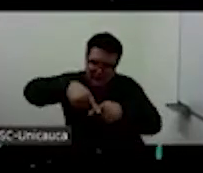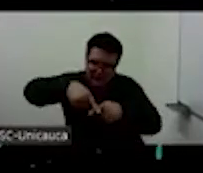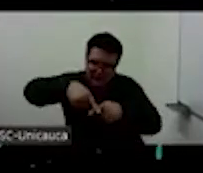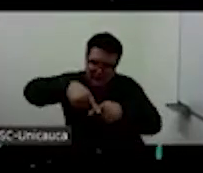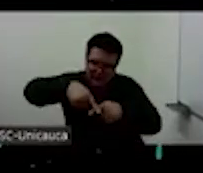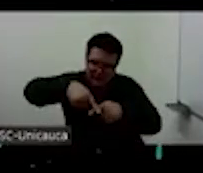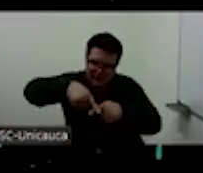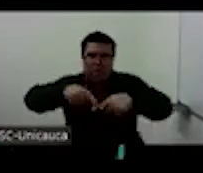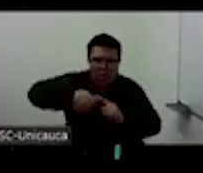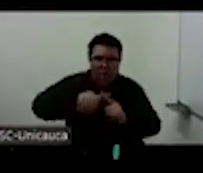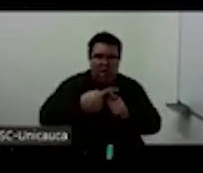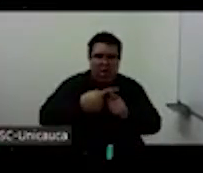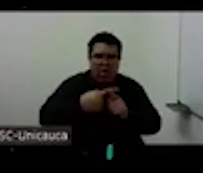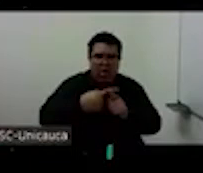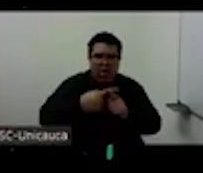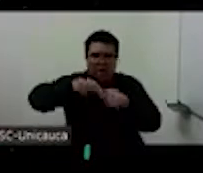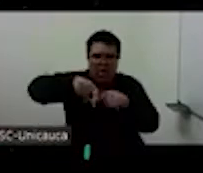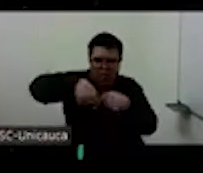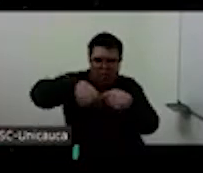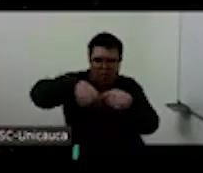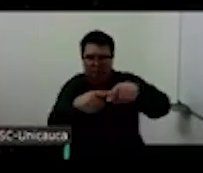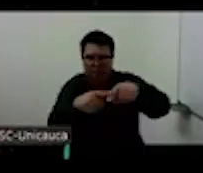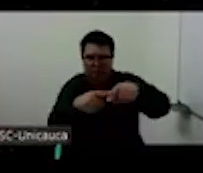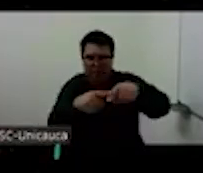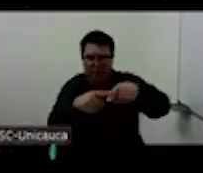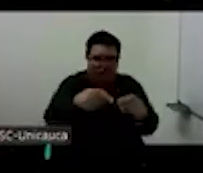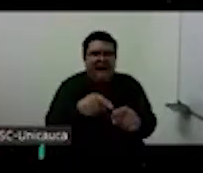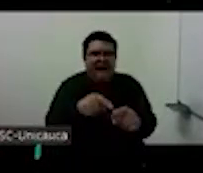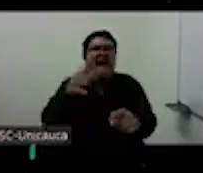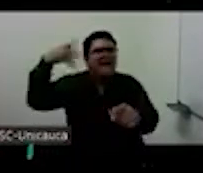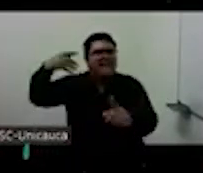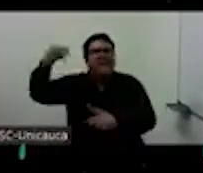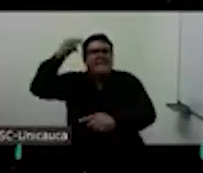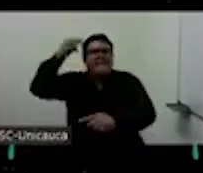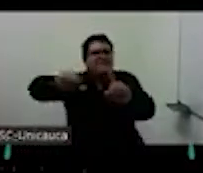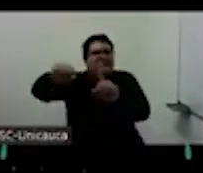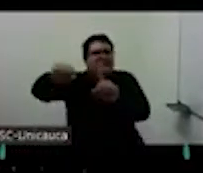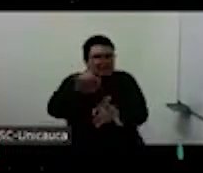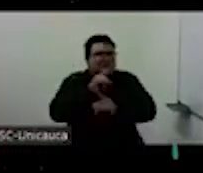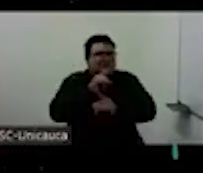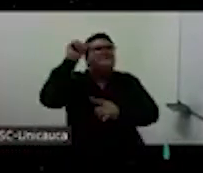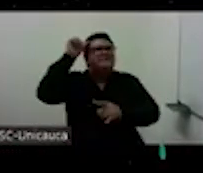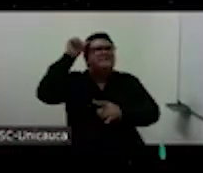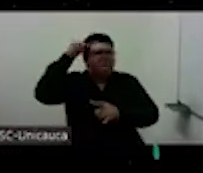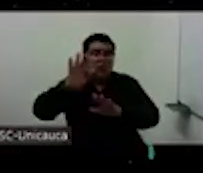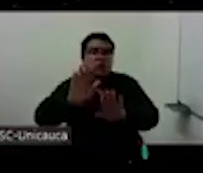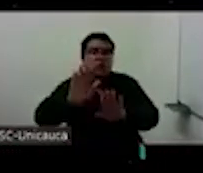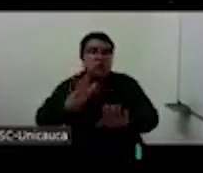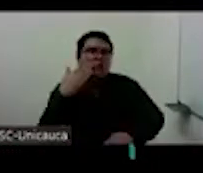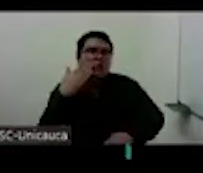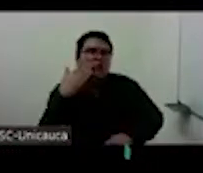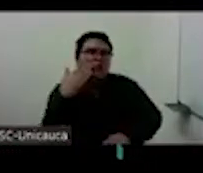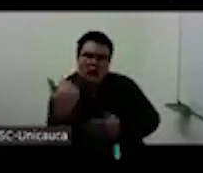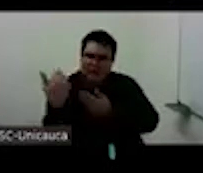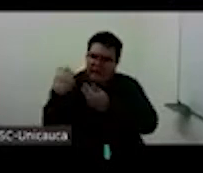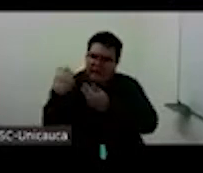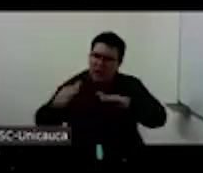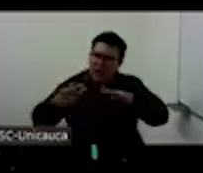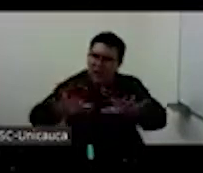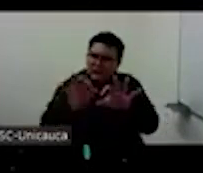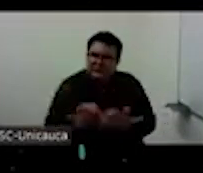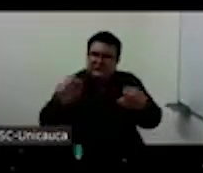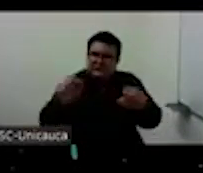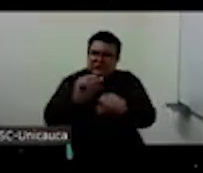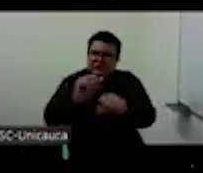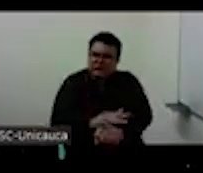se construye una memoria social de su pueblo. Las mujeres han sido las encargadas de mantener vivo este conocimiento